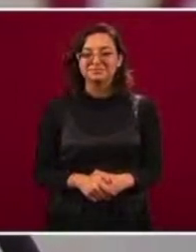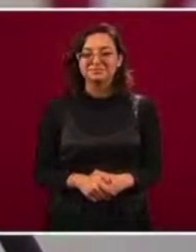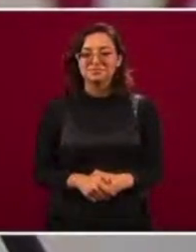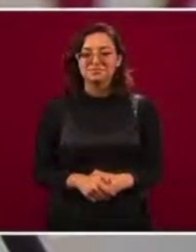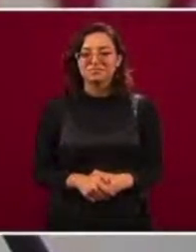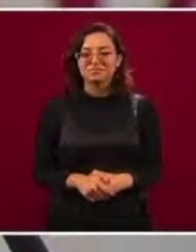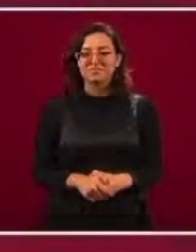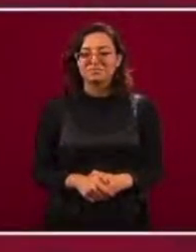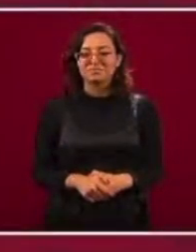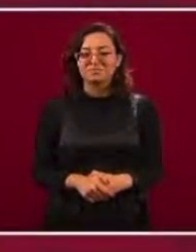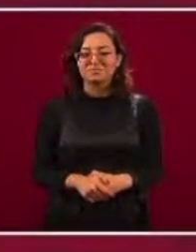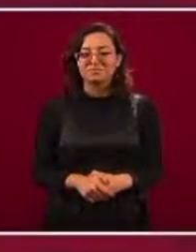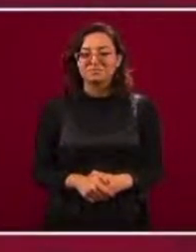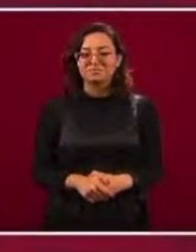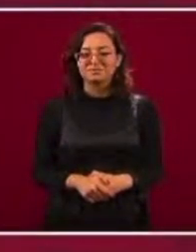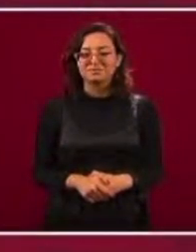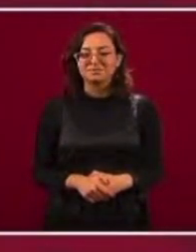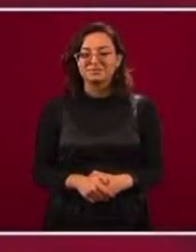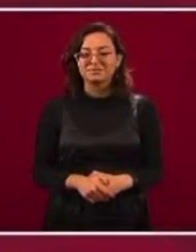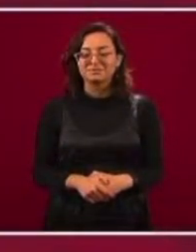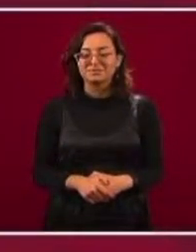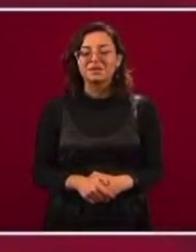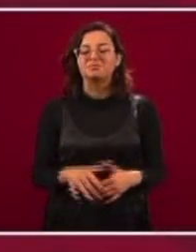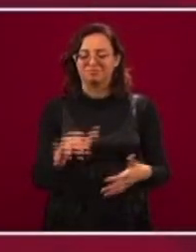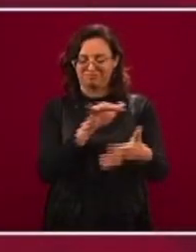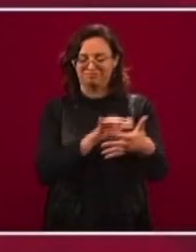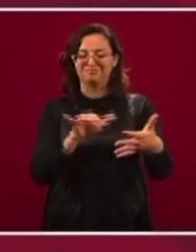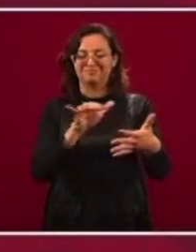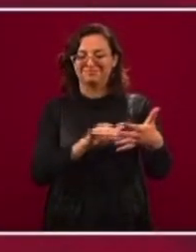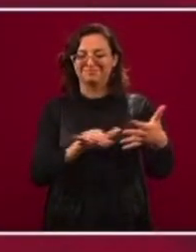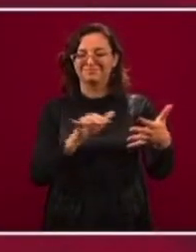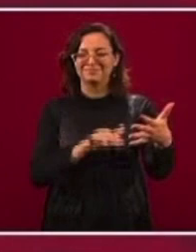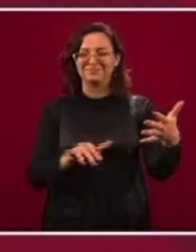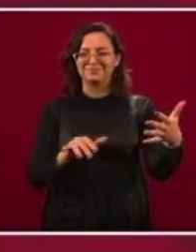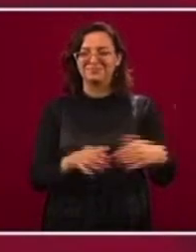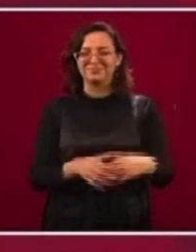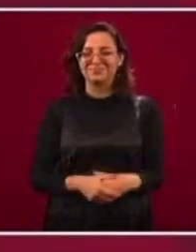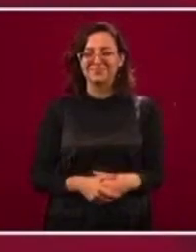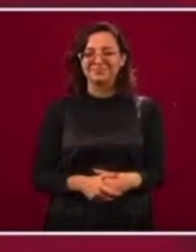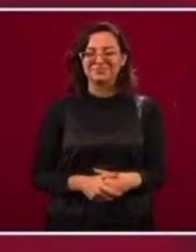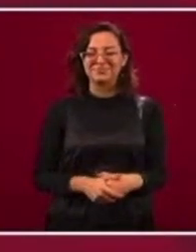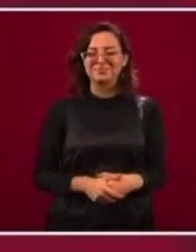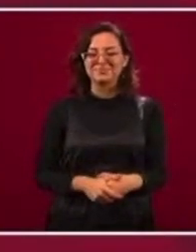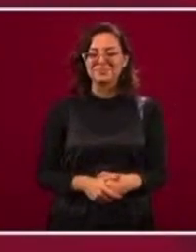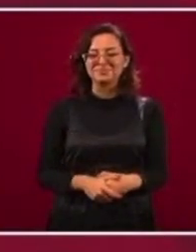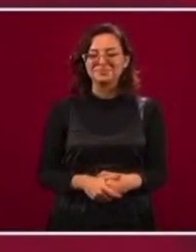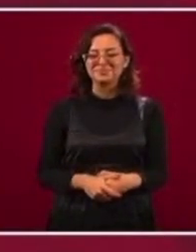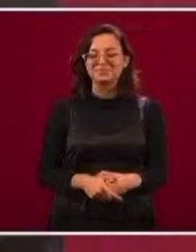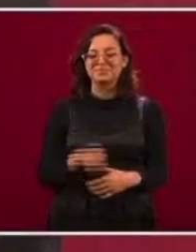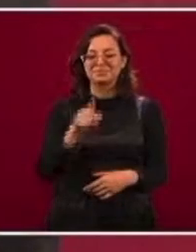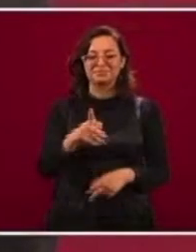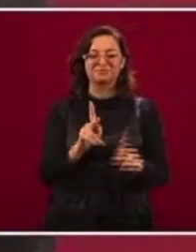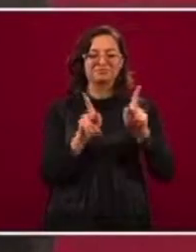Ya no les... Bueno, también les leo lo que dice, porque está enfrente del